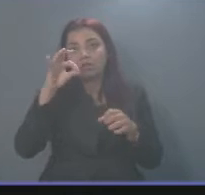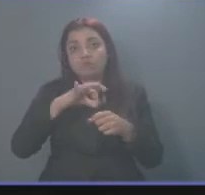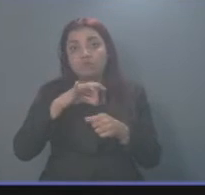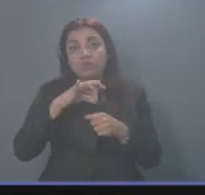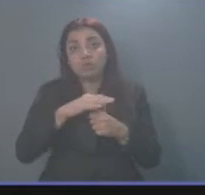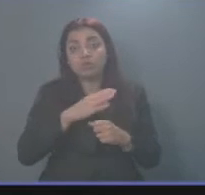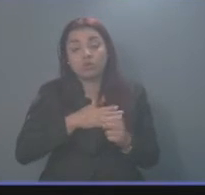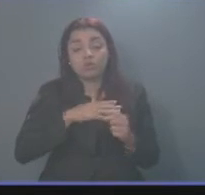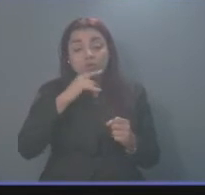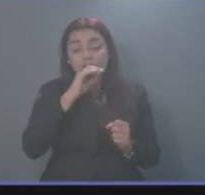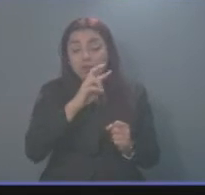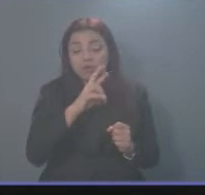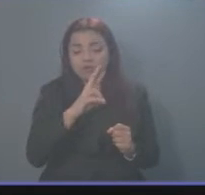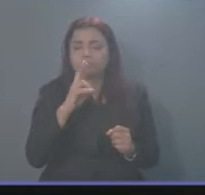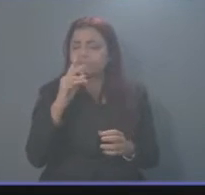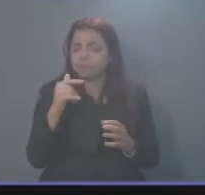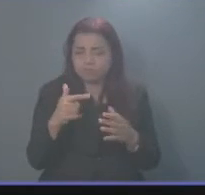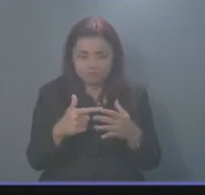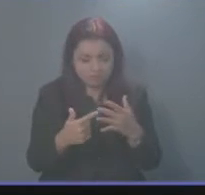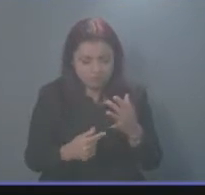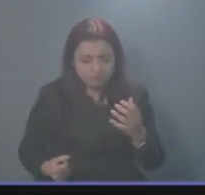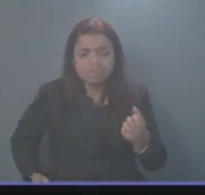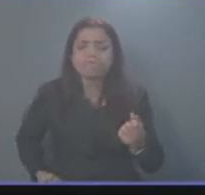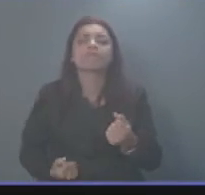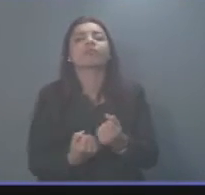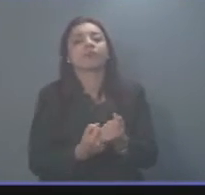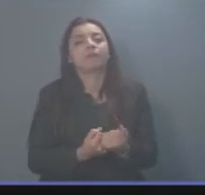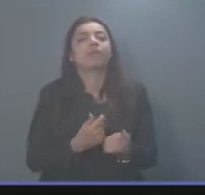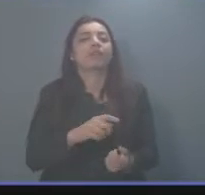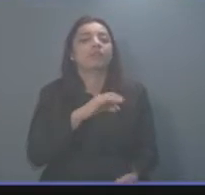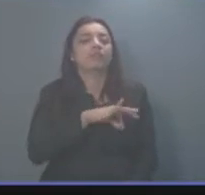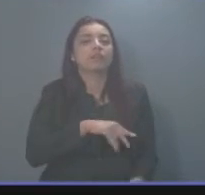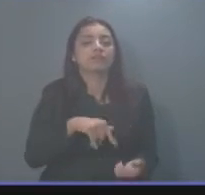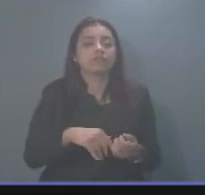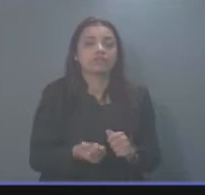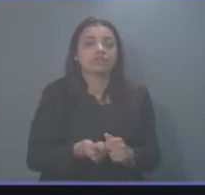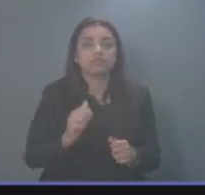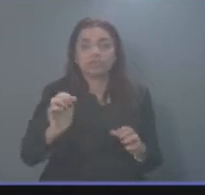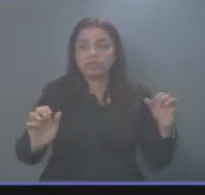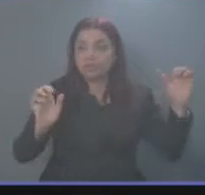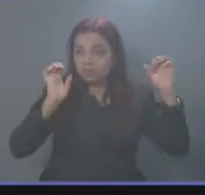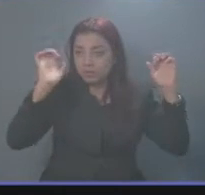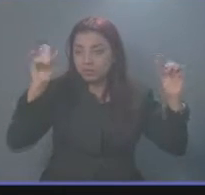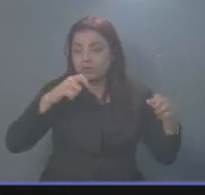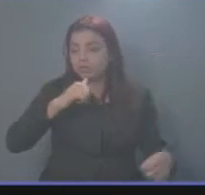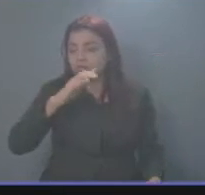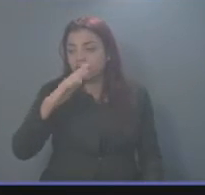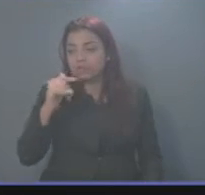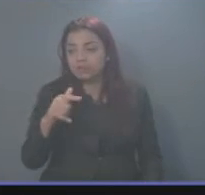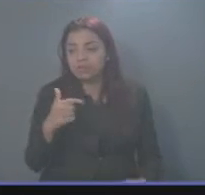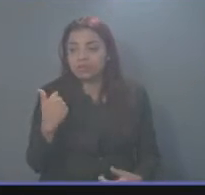diputadas respaldarán esta nueva ley para el beneficio del deporte de nuestro país y beneficio de todos los